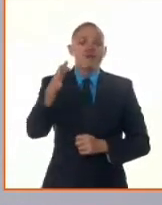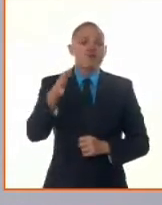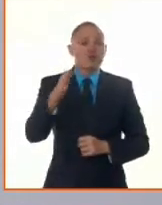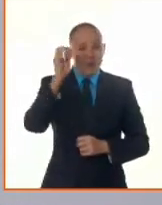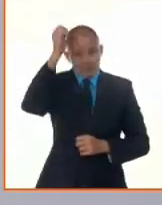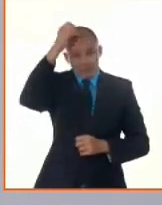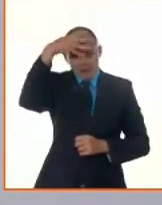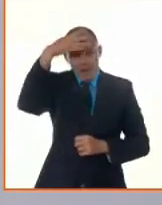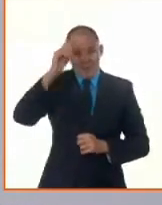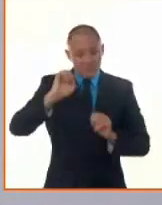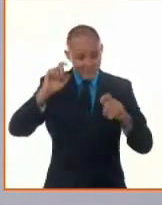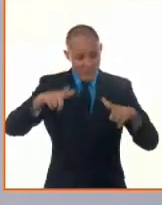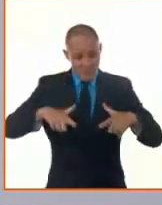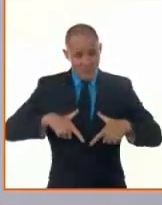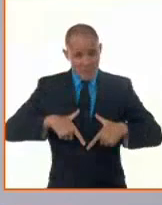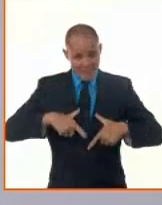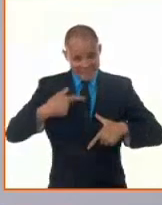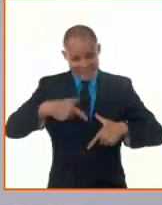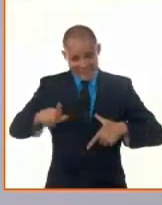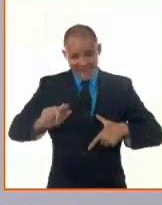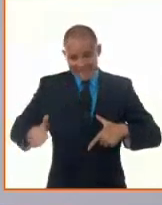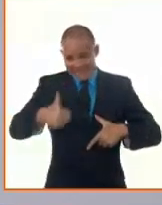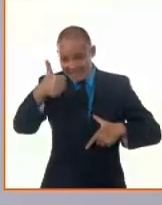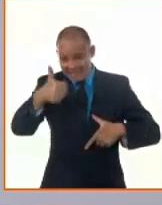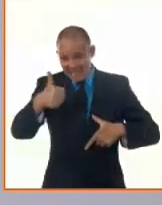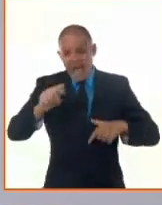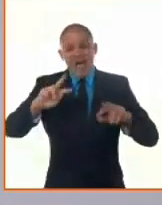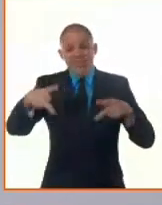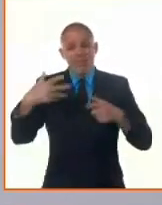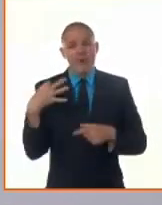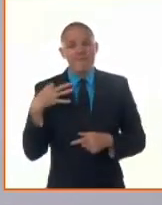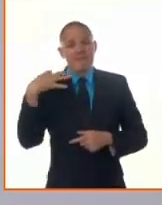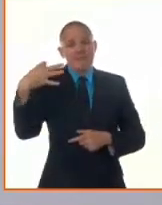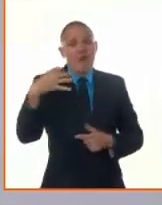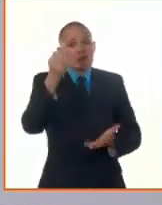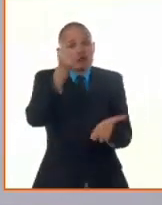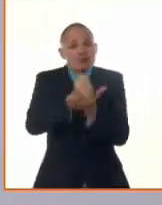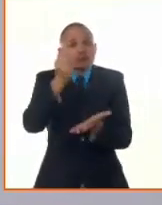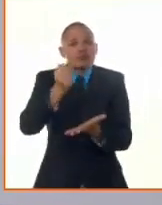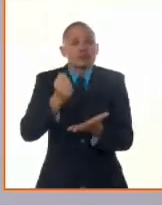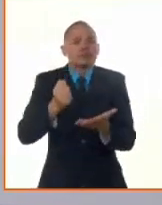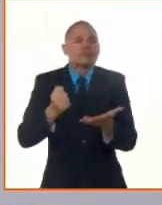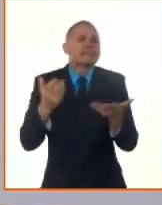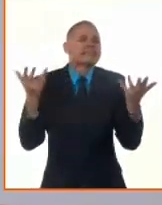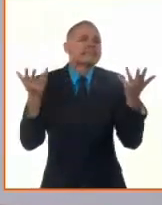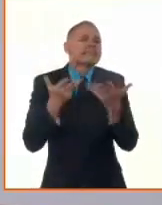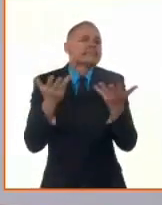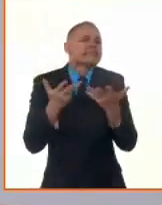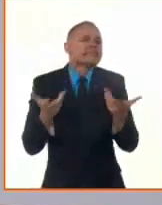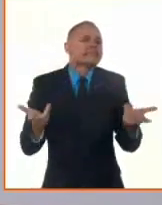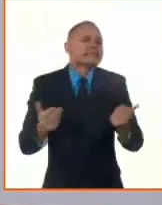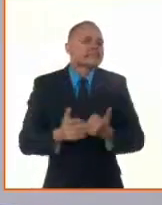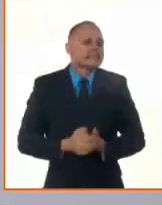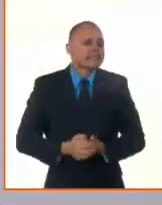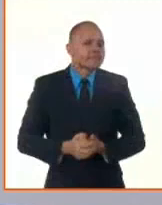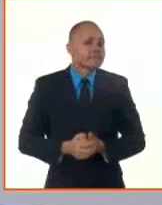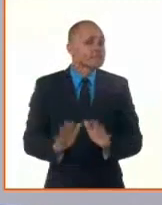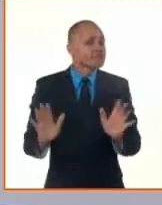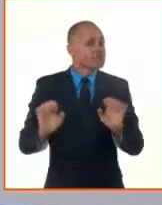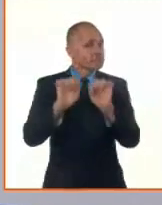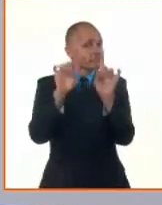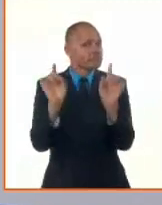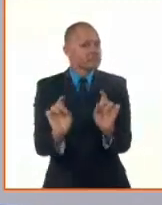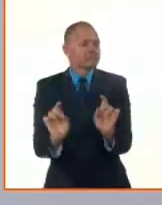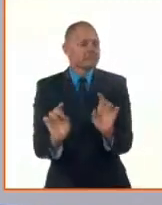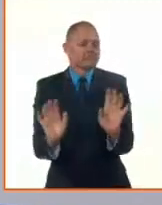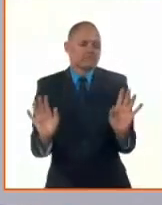que usted cree sería lo mismo para el mundo o no que lo que está ocurriendo Ahora hasta ahí lo dejo en el porqué